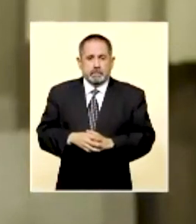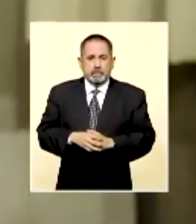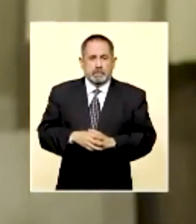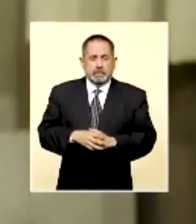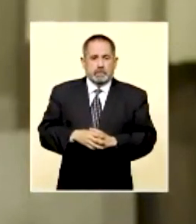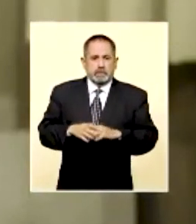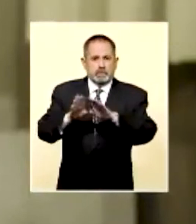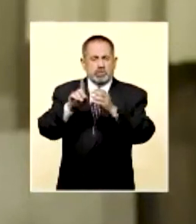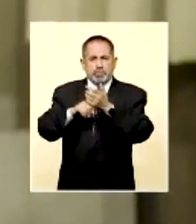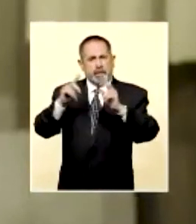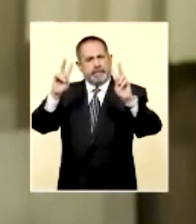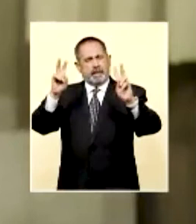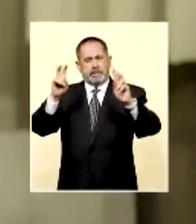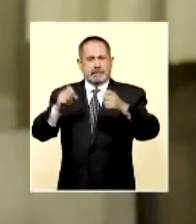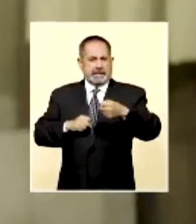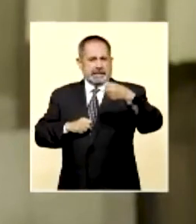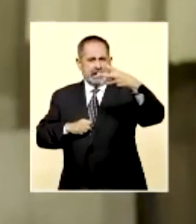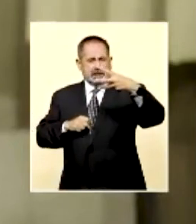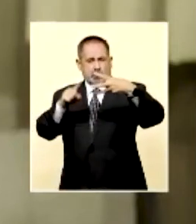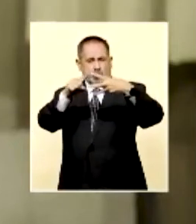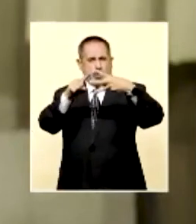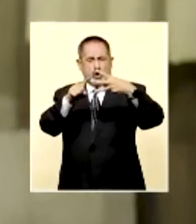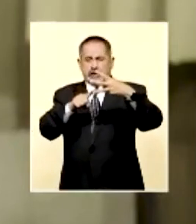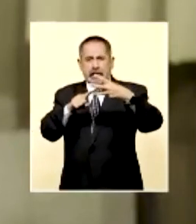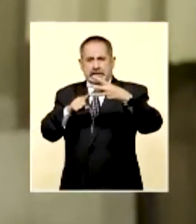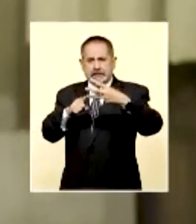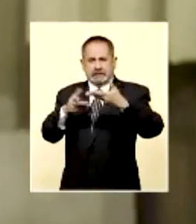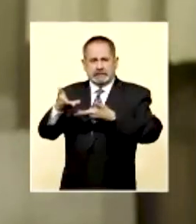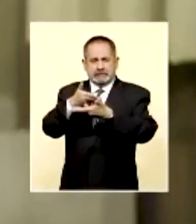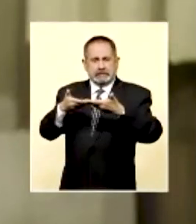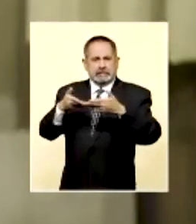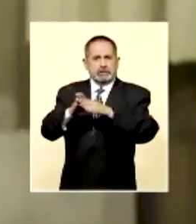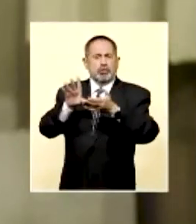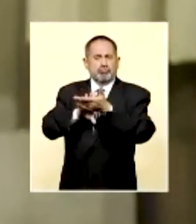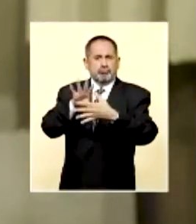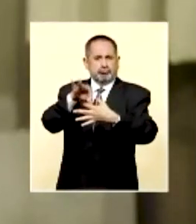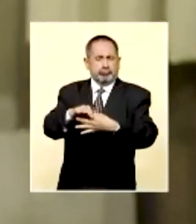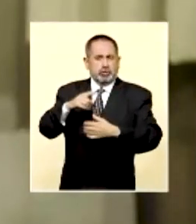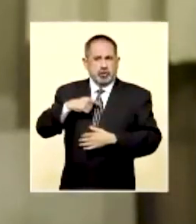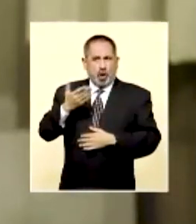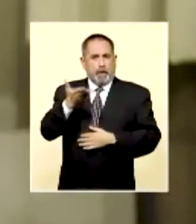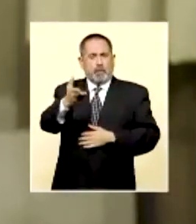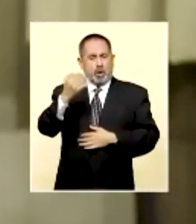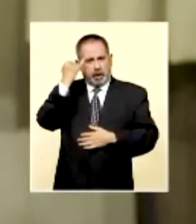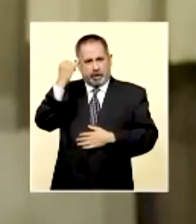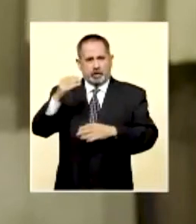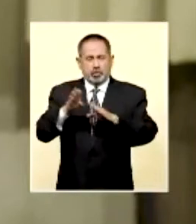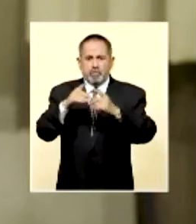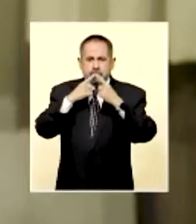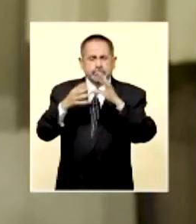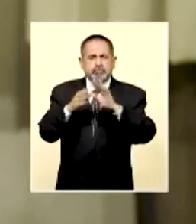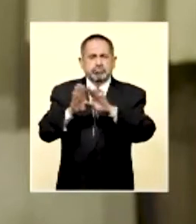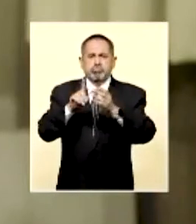los temas, quizás tres temas interrelacionados que les propongo como parte de esta agenda.